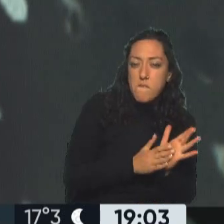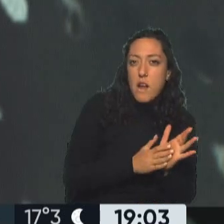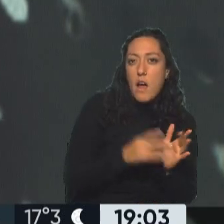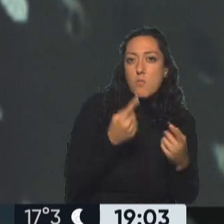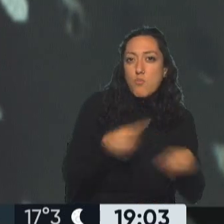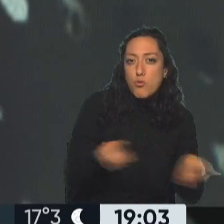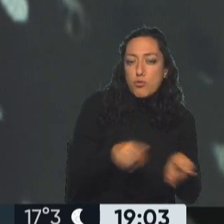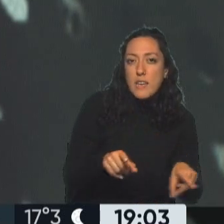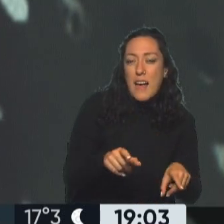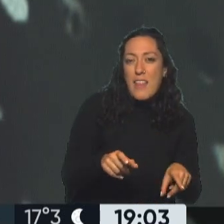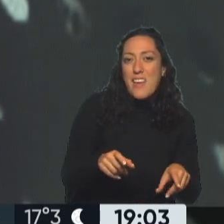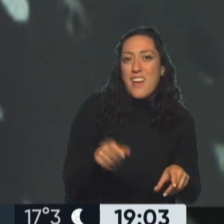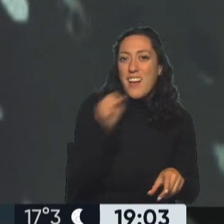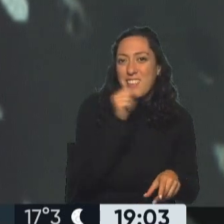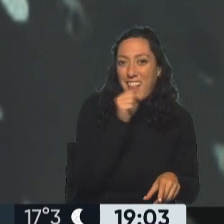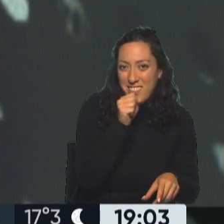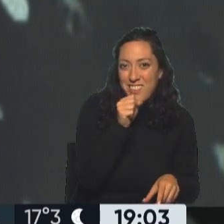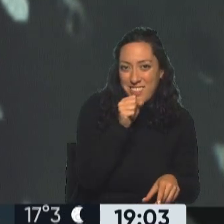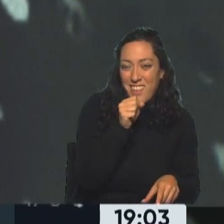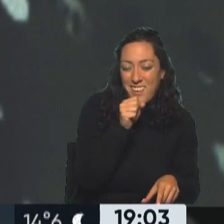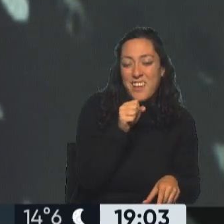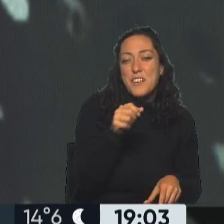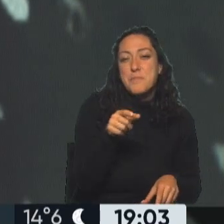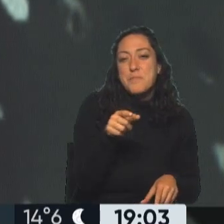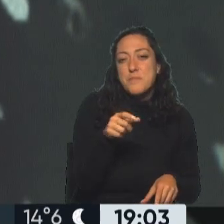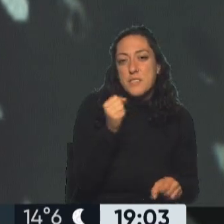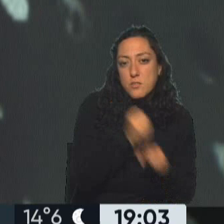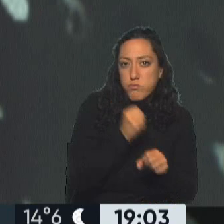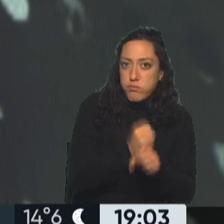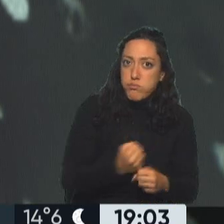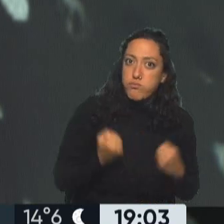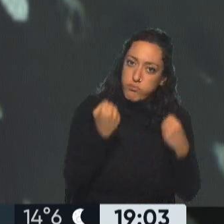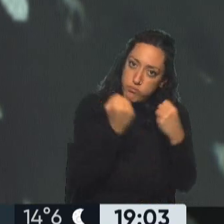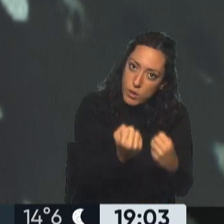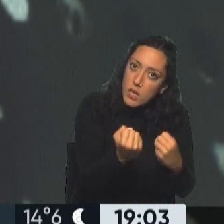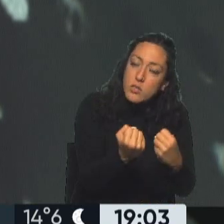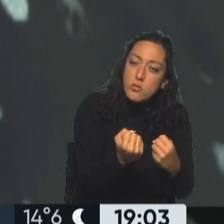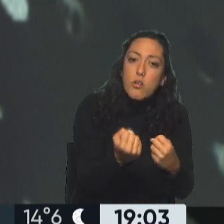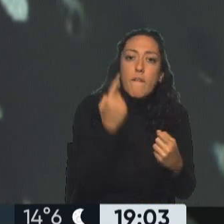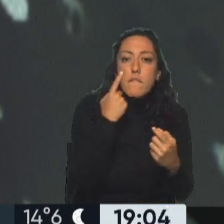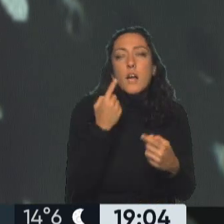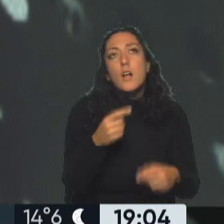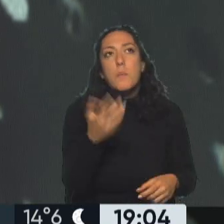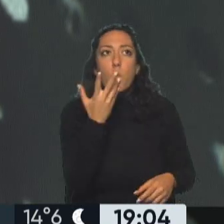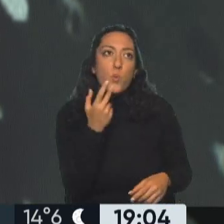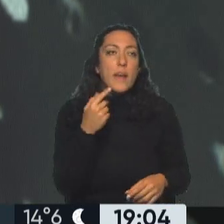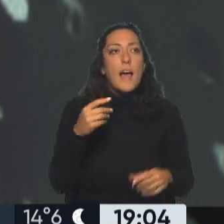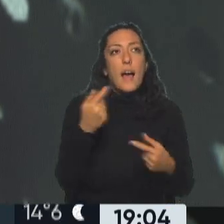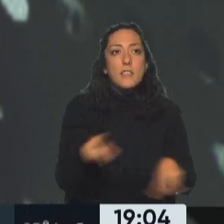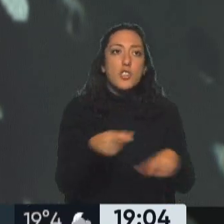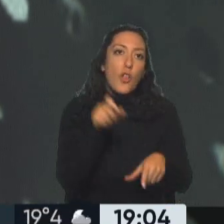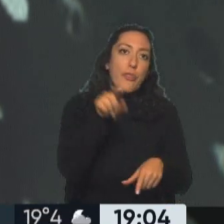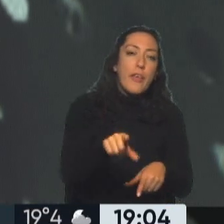pistas de voces de Charly García es muy trabajoso lo que hace No es que es un programa donde vos ponés Quiero escuchar la canción de Charlie